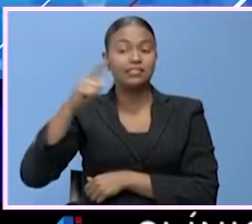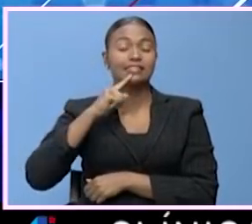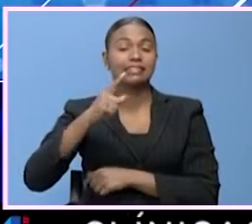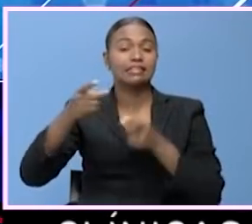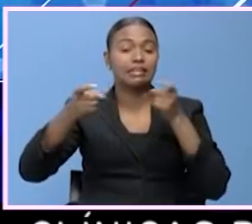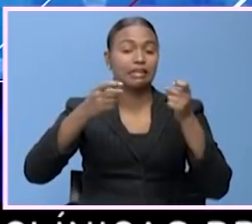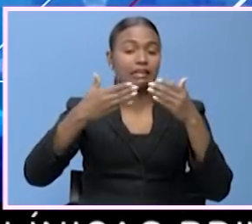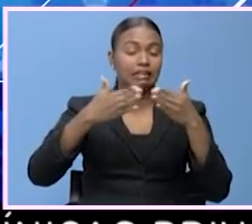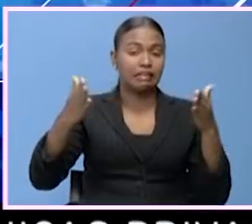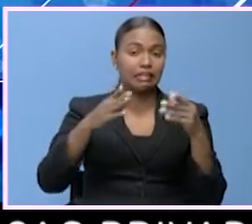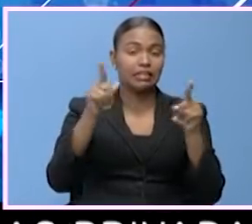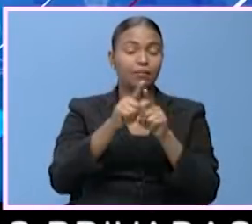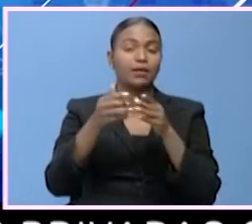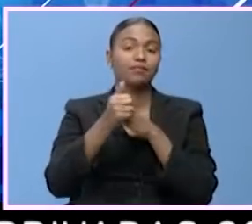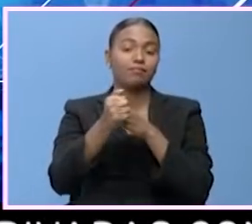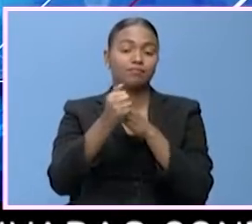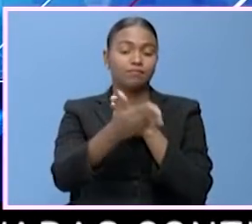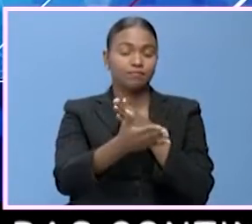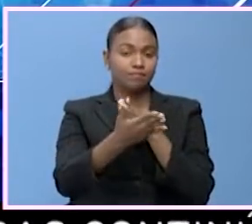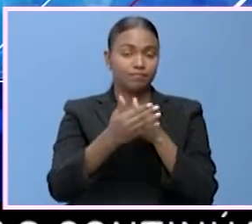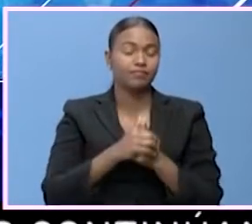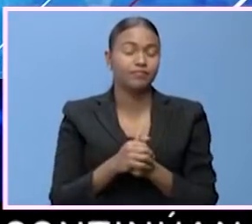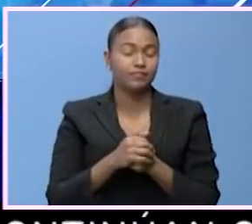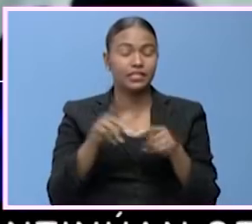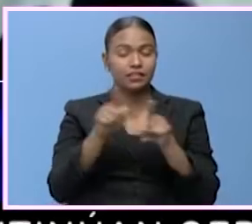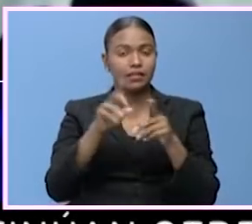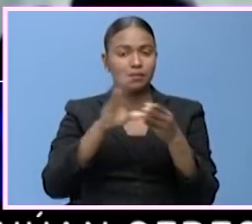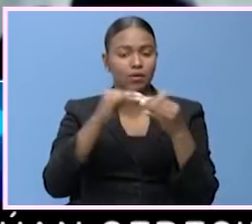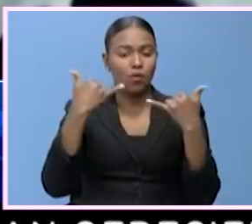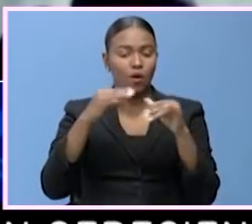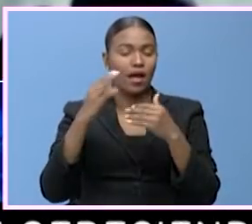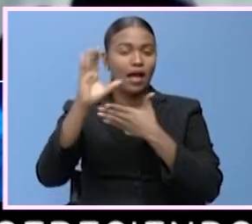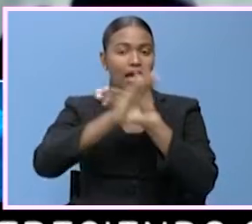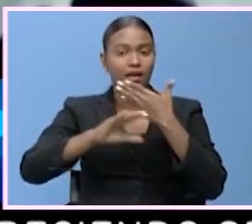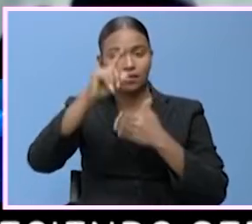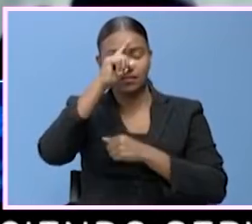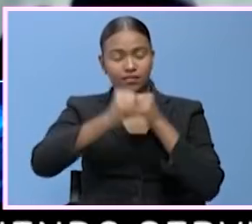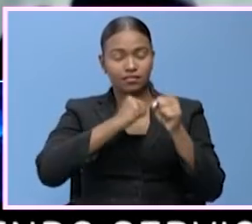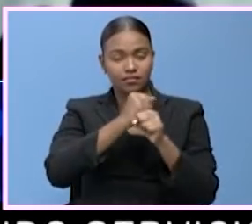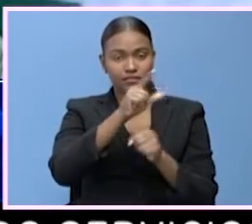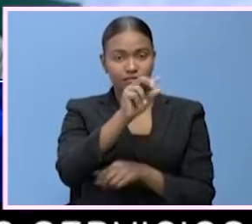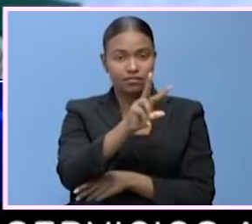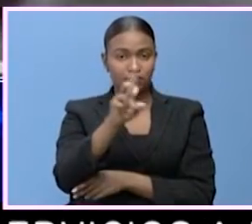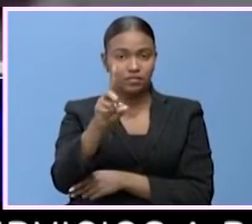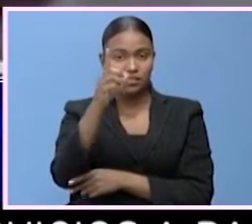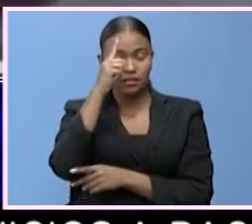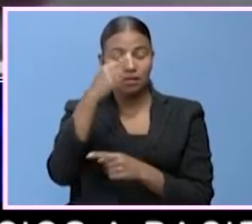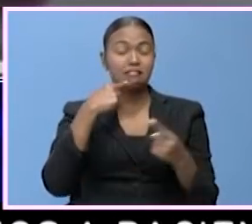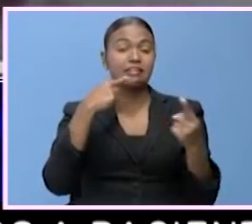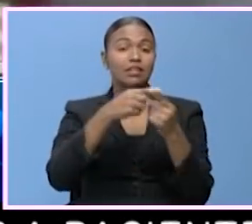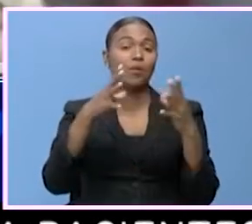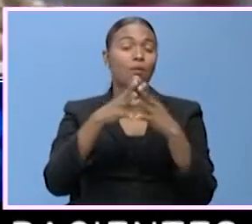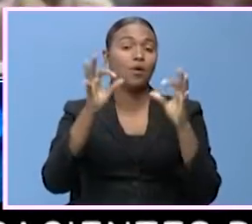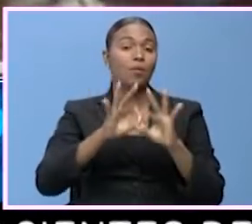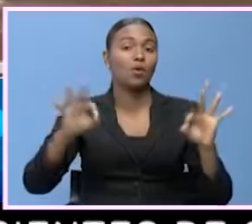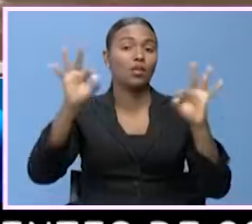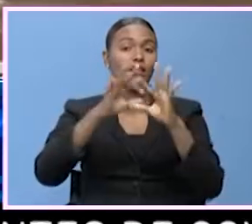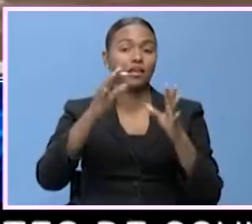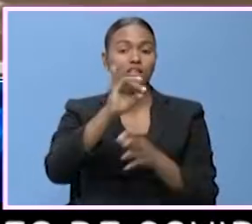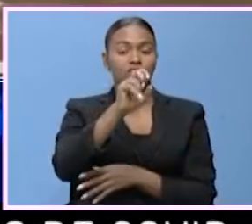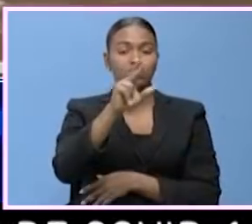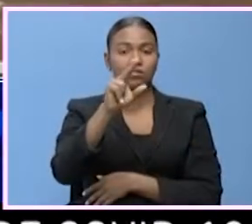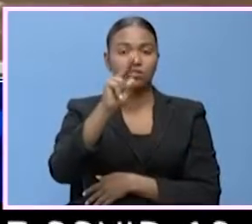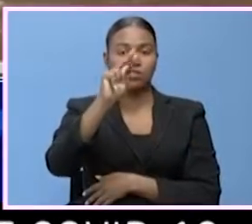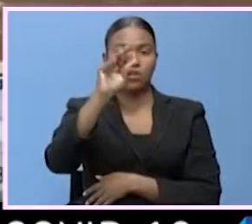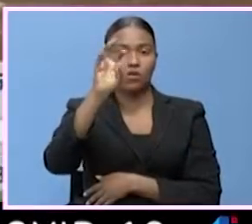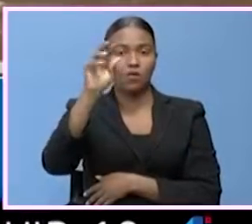y también dirigente. Precisamente sobre la Serie del Caribe del 2021 hay noticias muy interesantes, y es que Junior